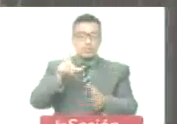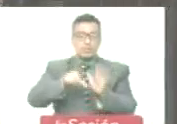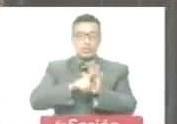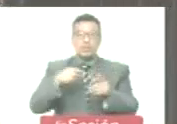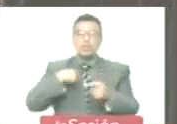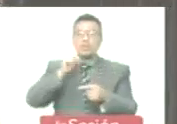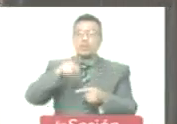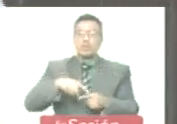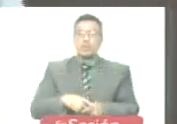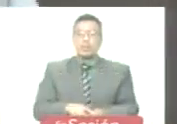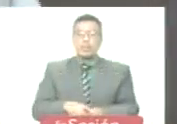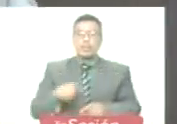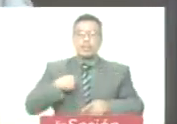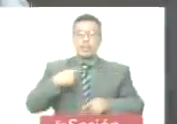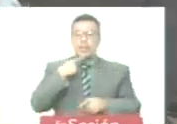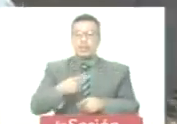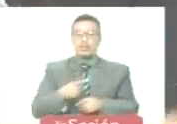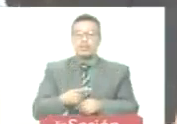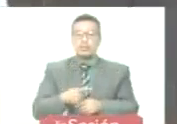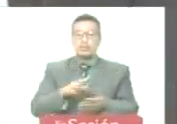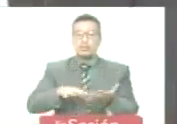estuviera también, yo